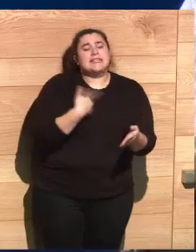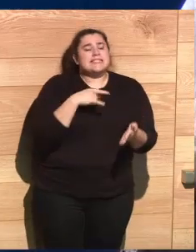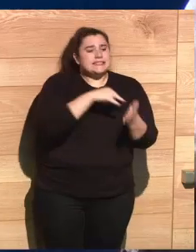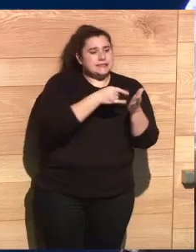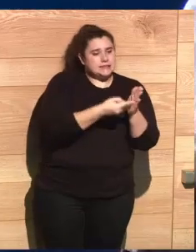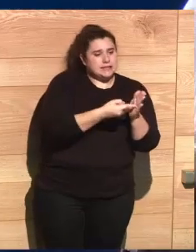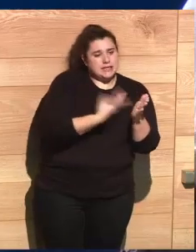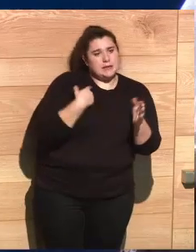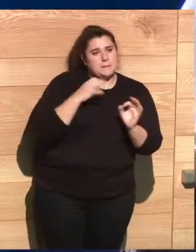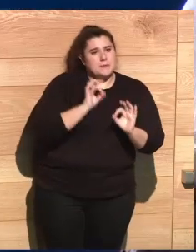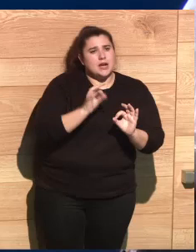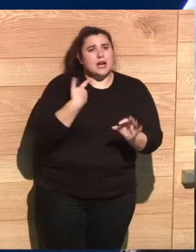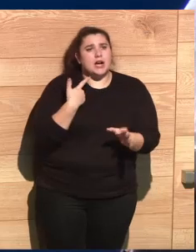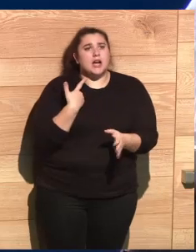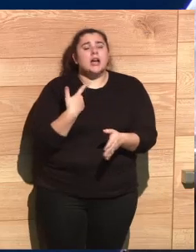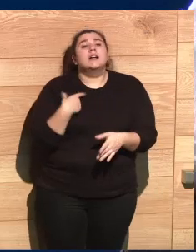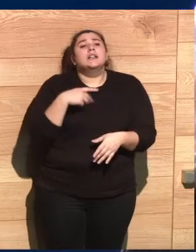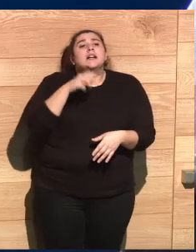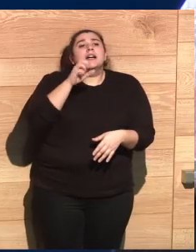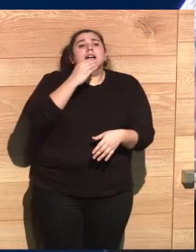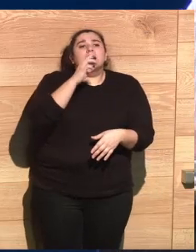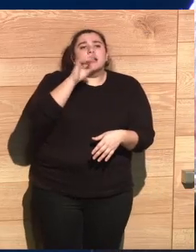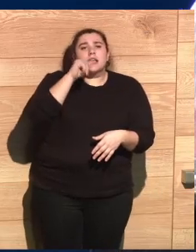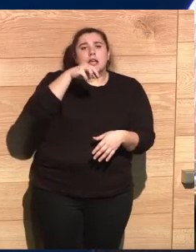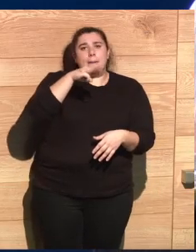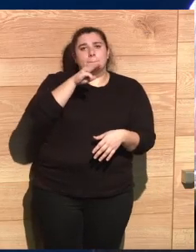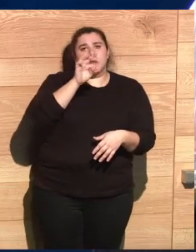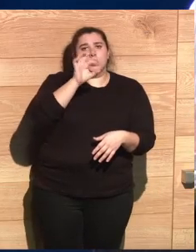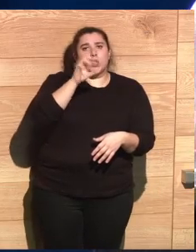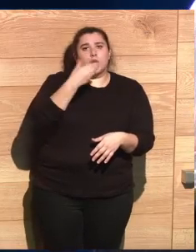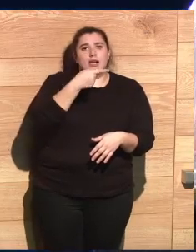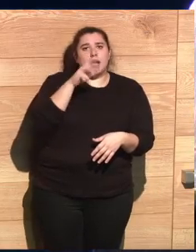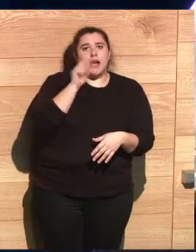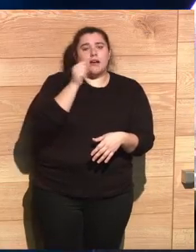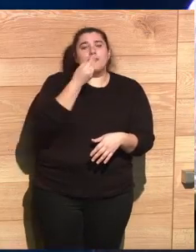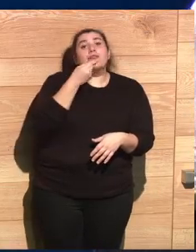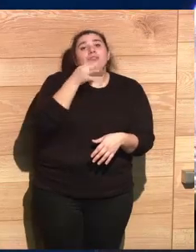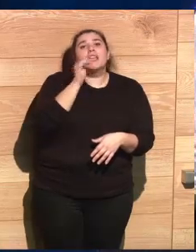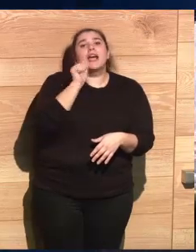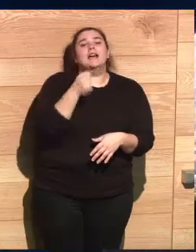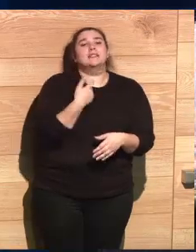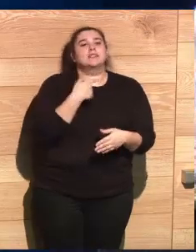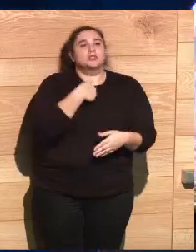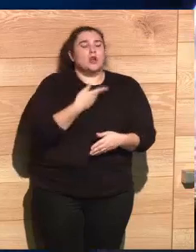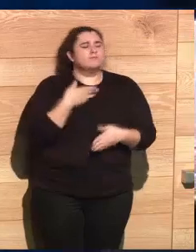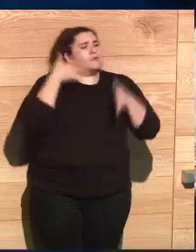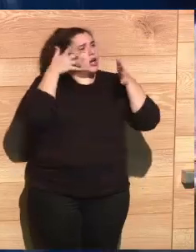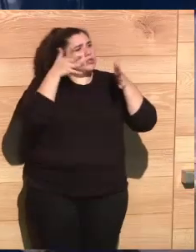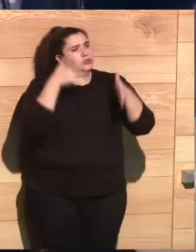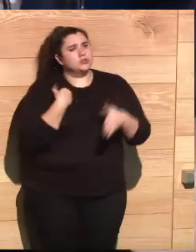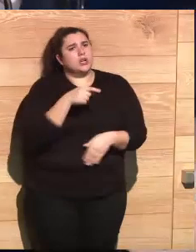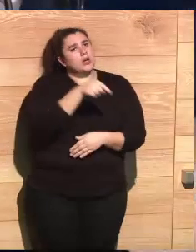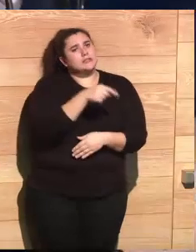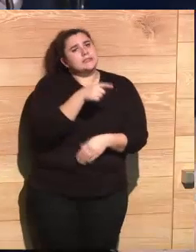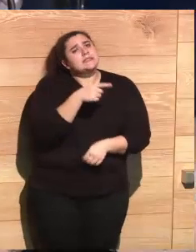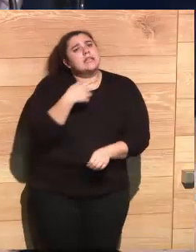de notación y un ensayo manual de criptografía. Y no puedo dejar de recomendar el último libro de Marta, El enemigo conoce el